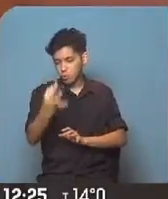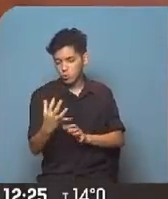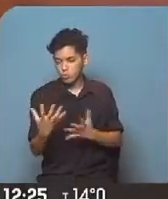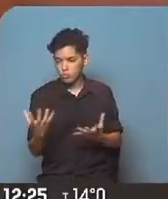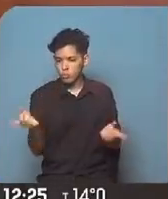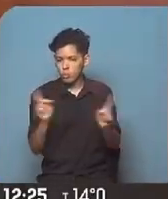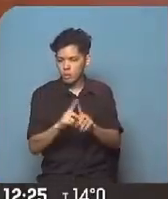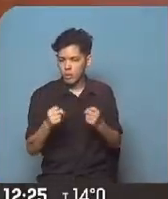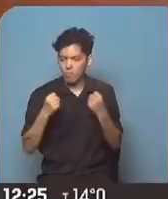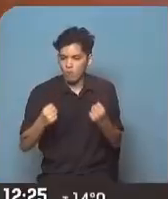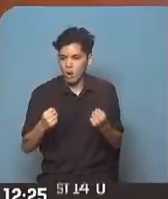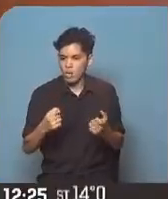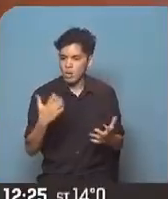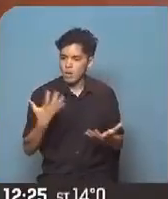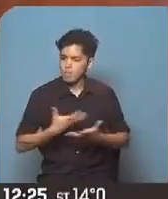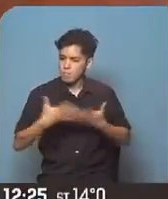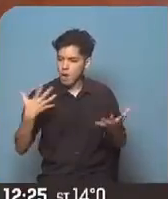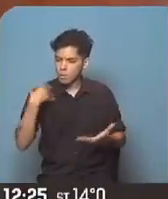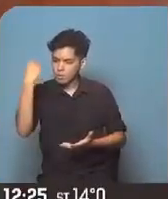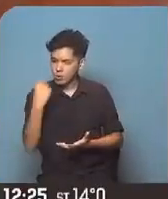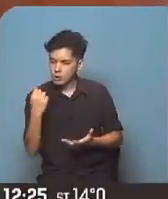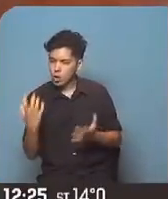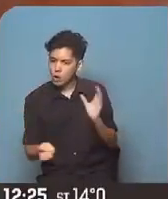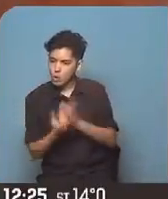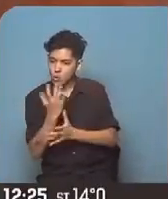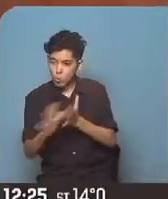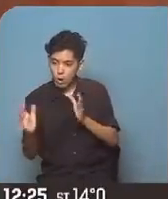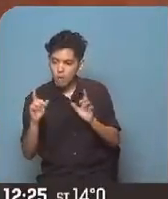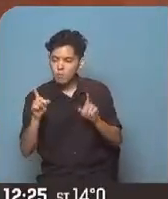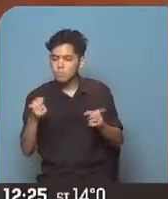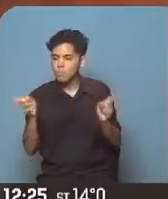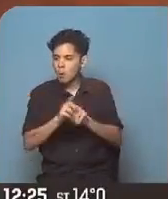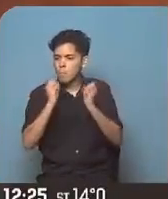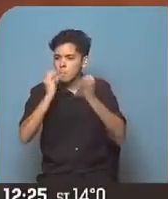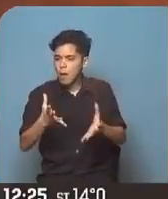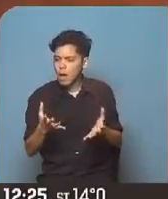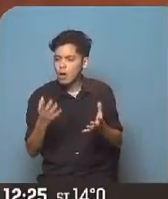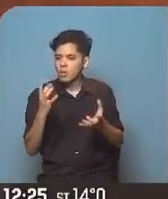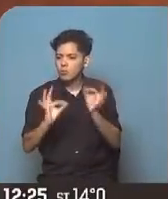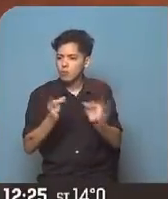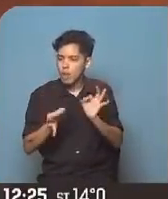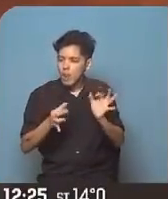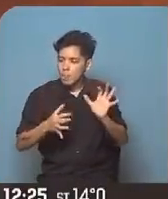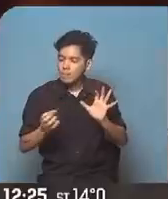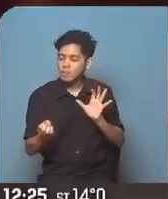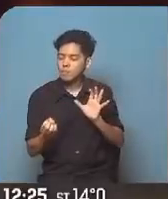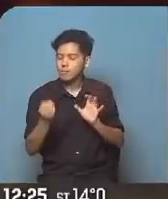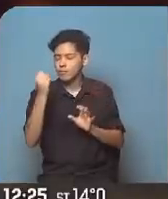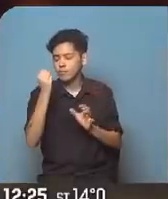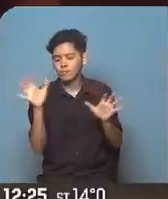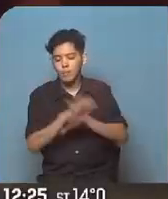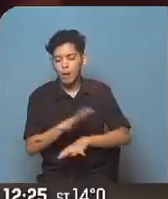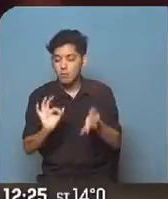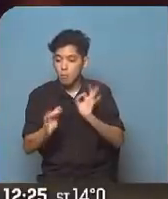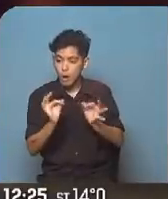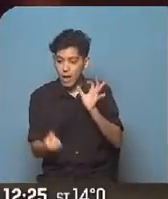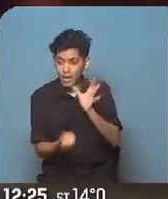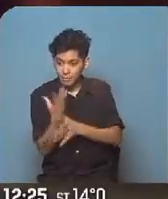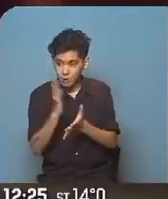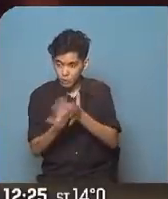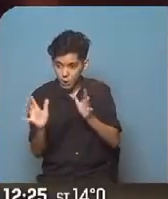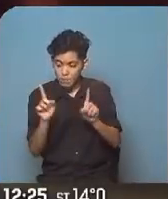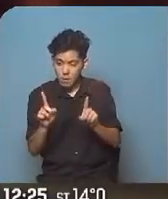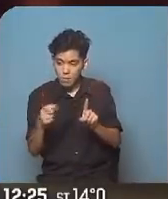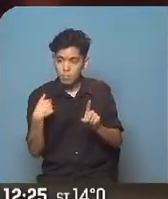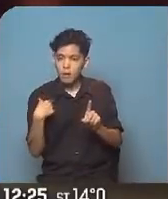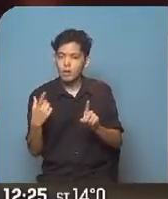mayoría de las economías emergentes se están recuperando buena parte, las monedas emergentes, perdón, las economías, están recuperando buena parte de lo que perdieron